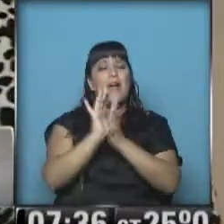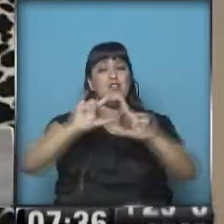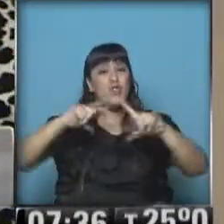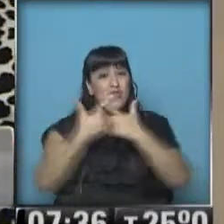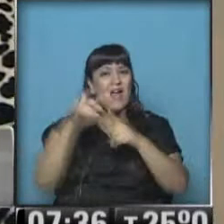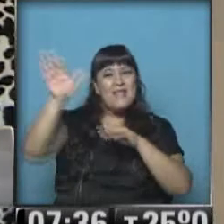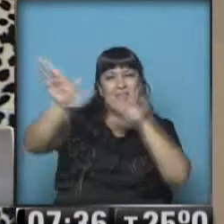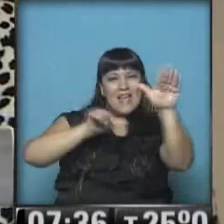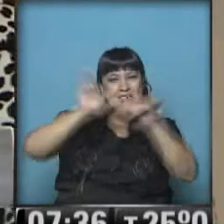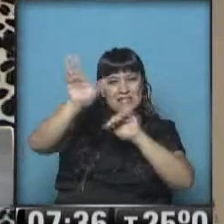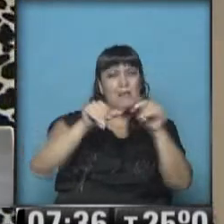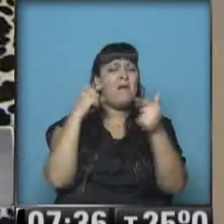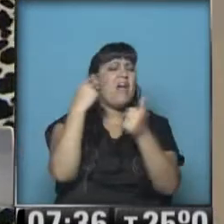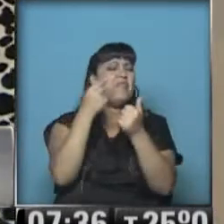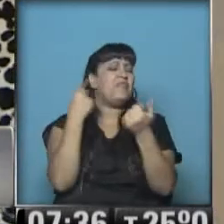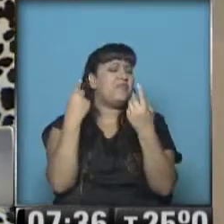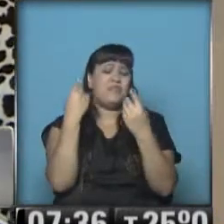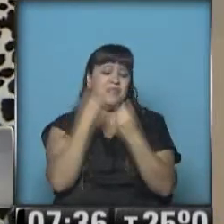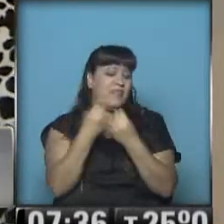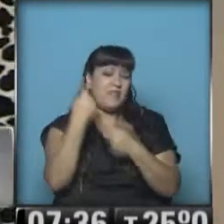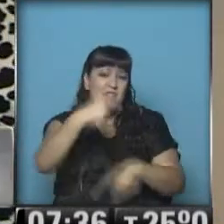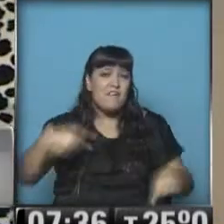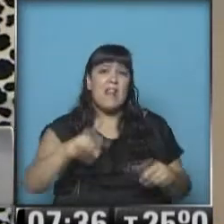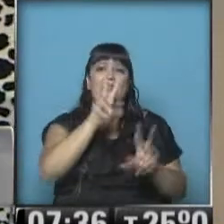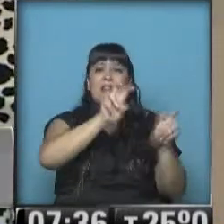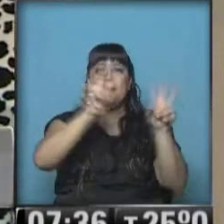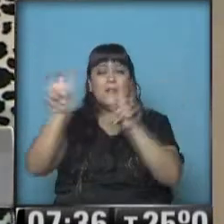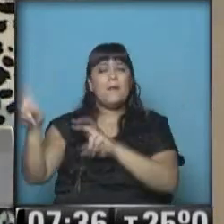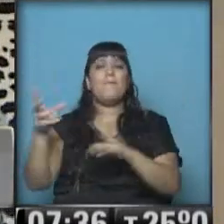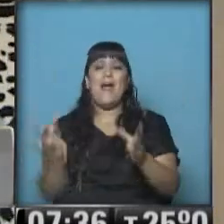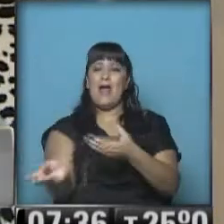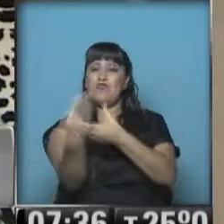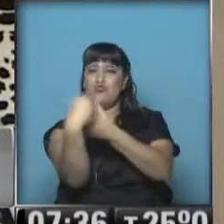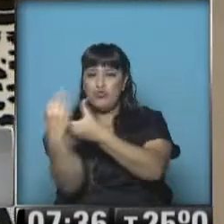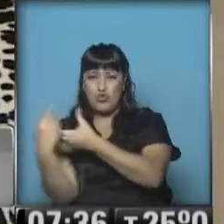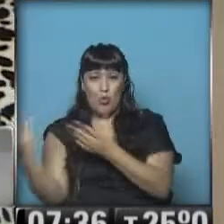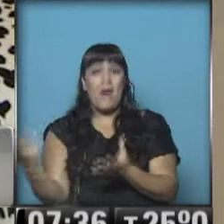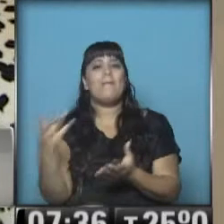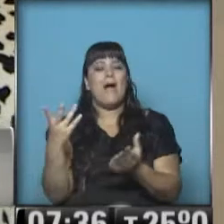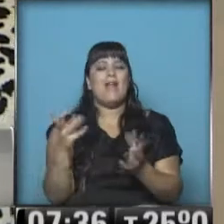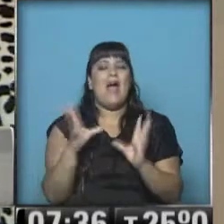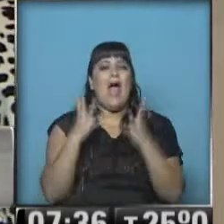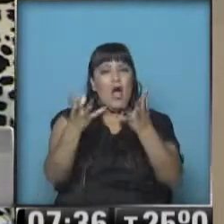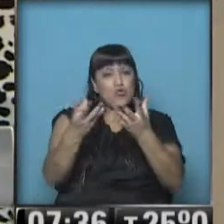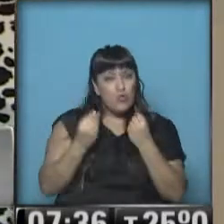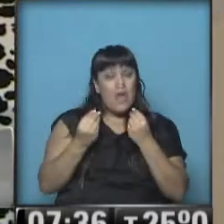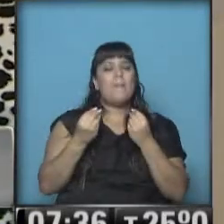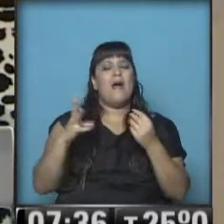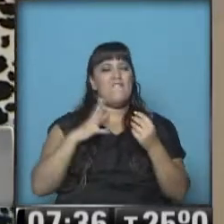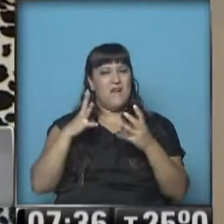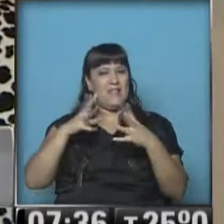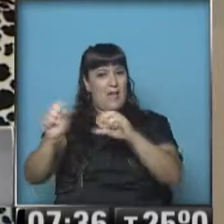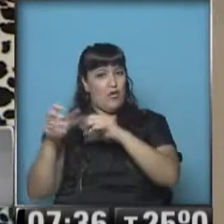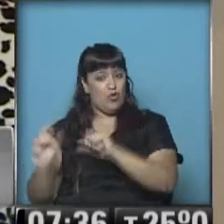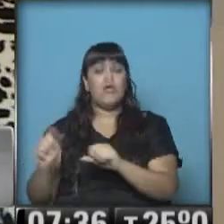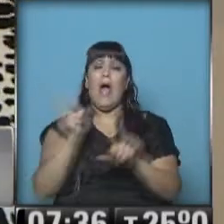en sus diferentes disciplinas que quieran sumarse a esta búsqueda colectiva de los nietos que faltan. De tener en cuenta